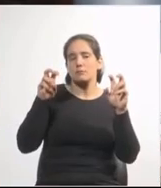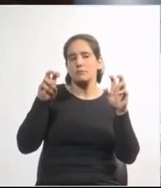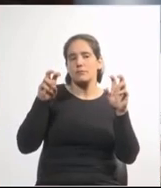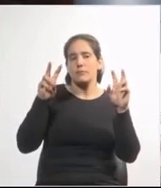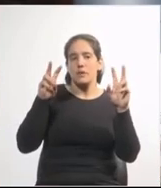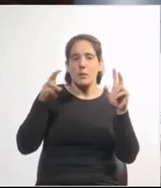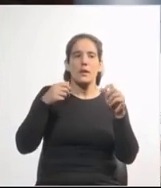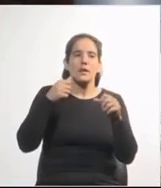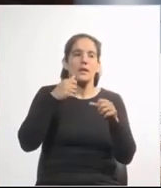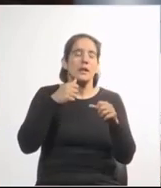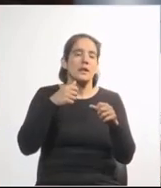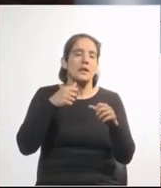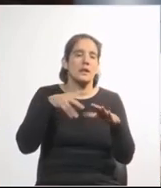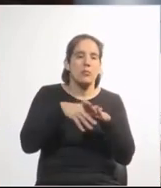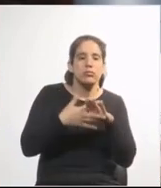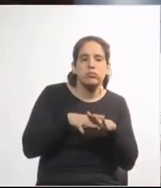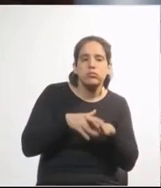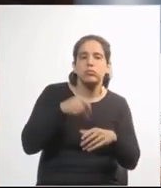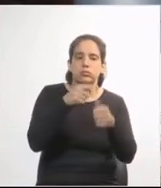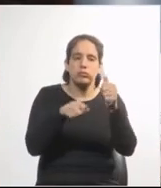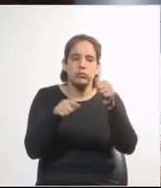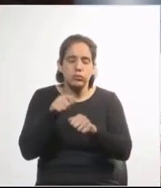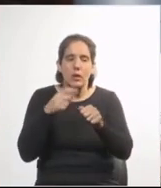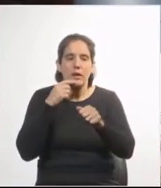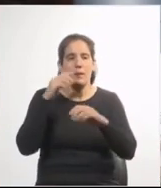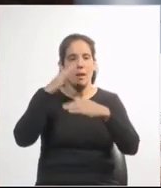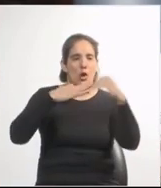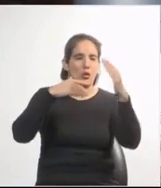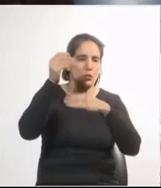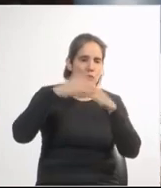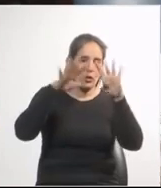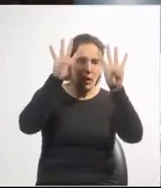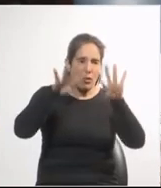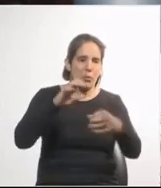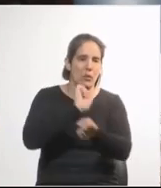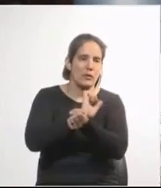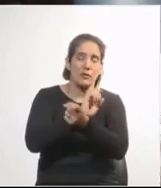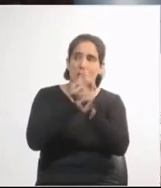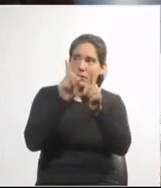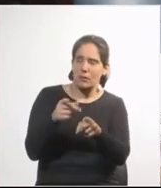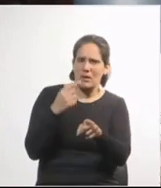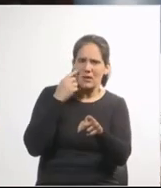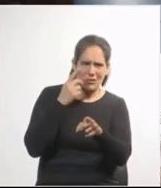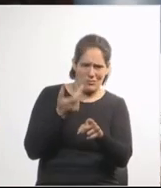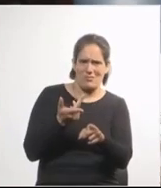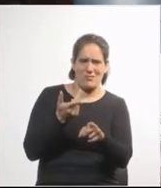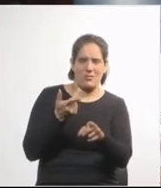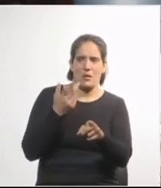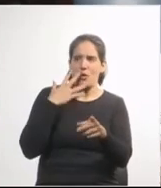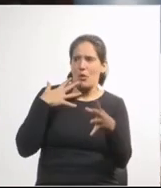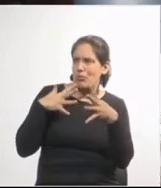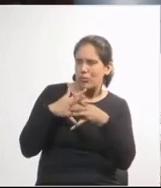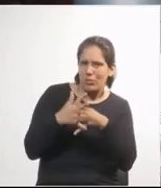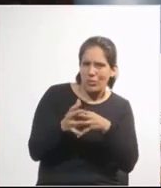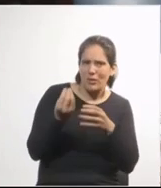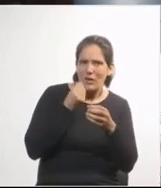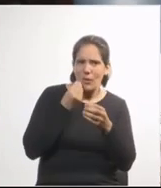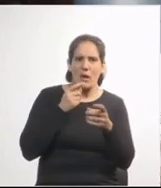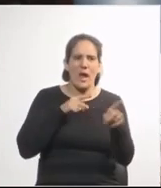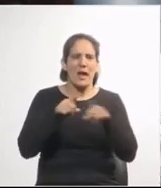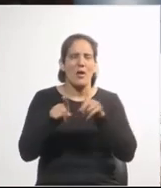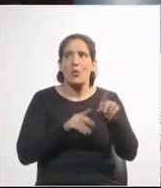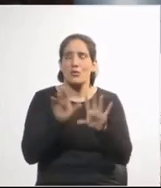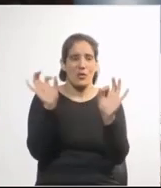de reparación de vehículos policiales y centros carcelarios, restando garantías y transparencia al manejo de los recursos públicos.